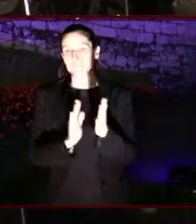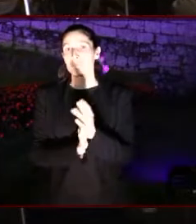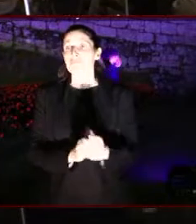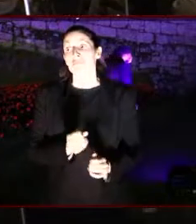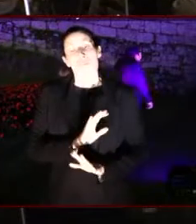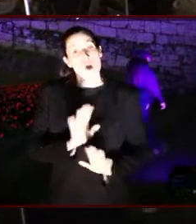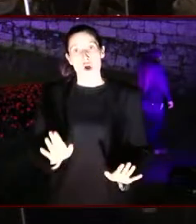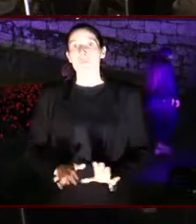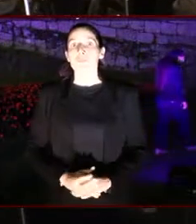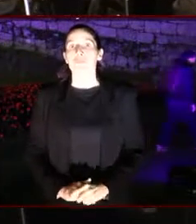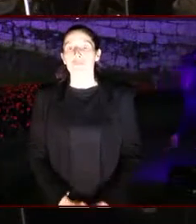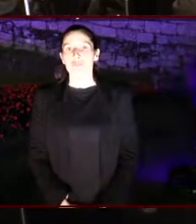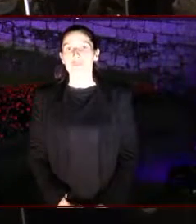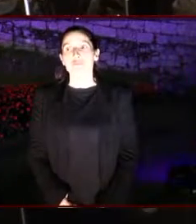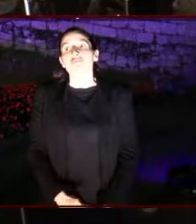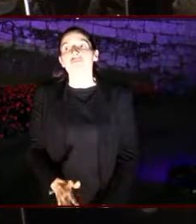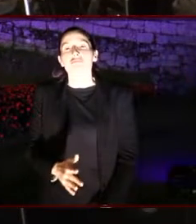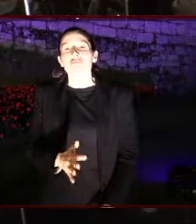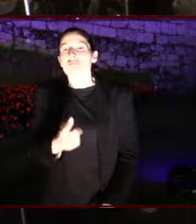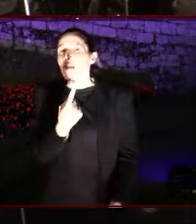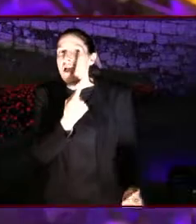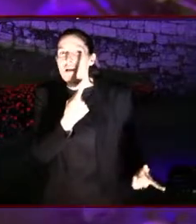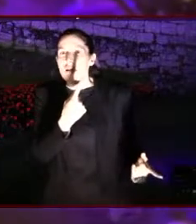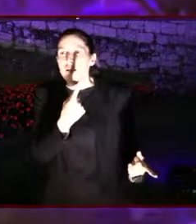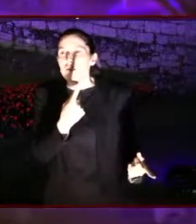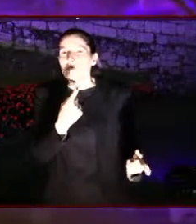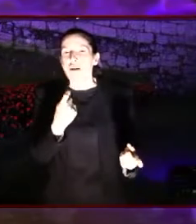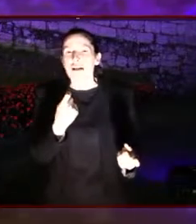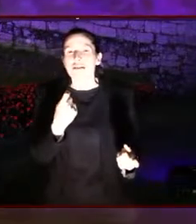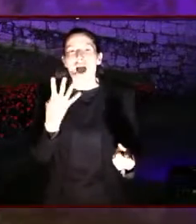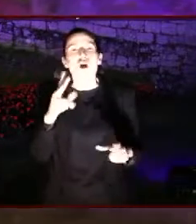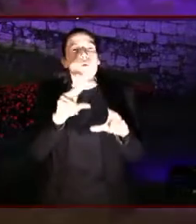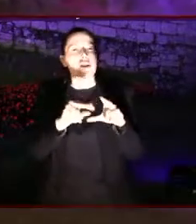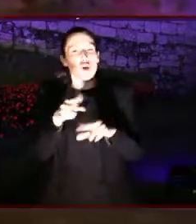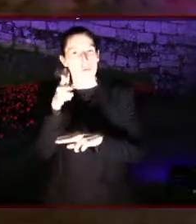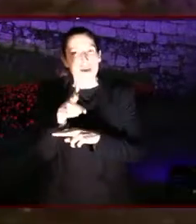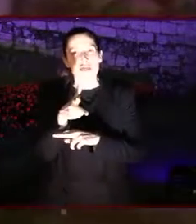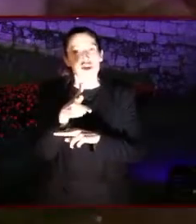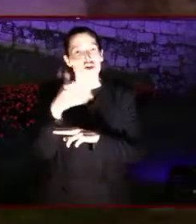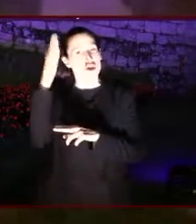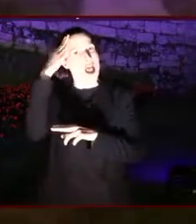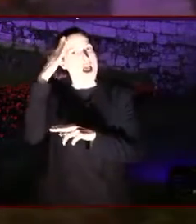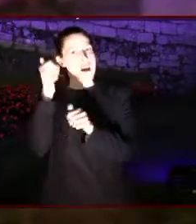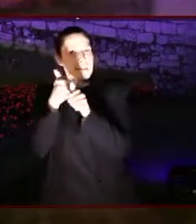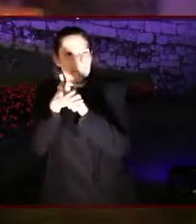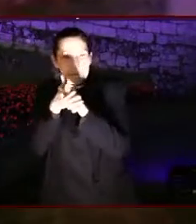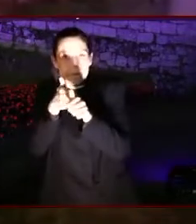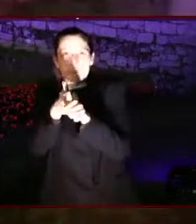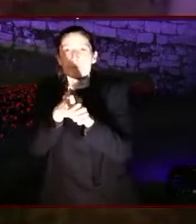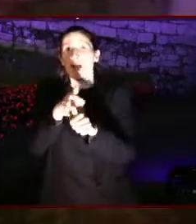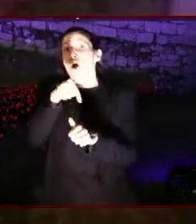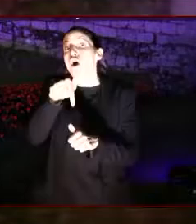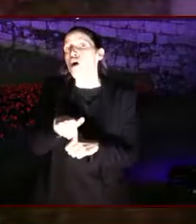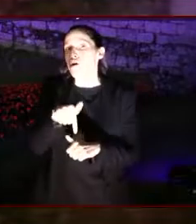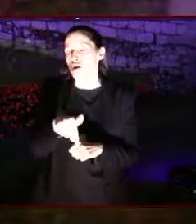Bueno, todavía tenemos 4 vídeos más, estas nosas mentorizadas, pero bueno, hoy tenemos